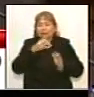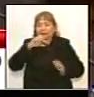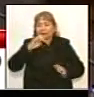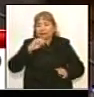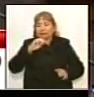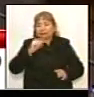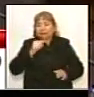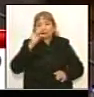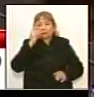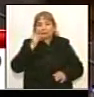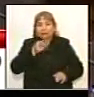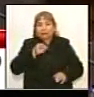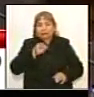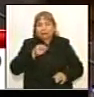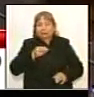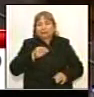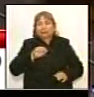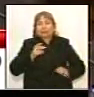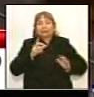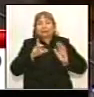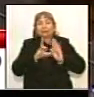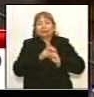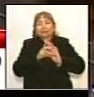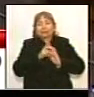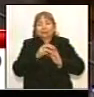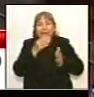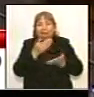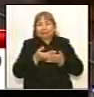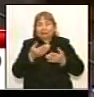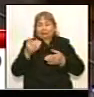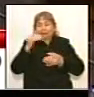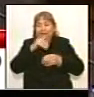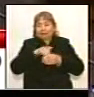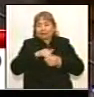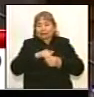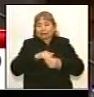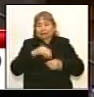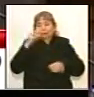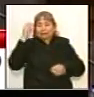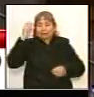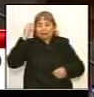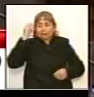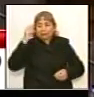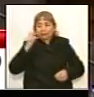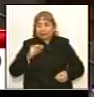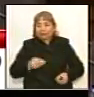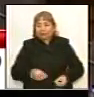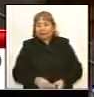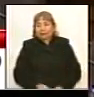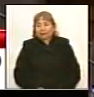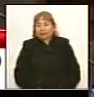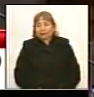la fuente prohibida por ley en la materia, ley electoral o ley de partidos políticos, presidente.